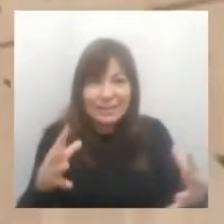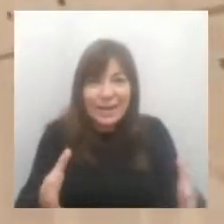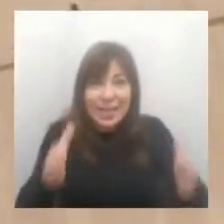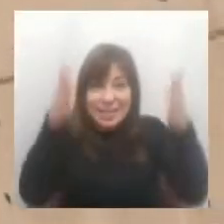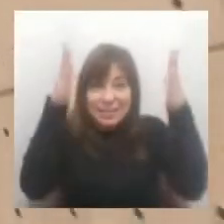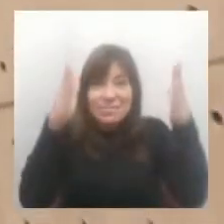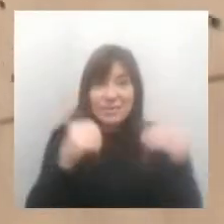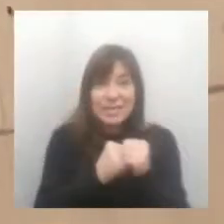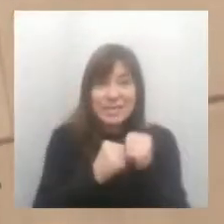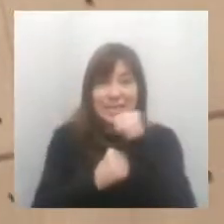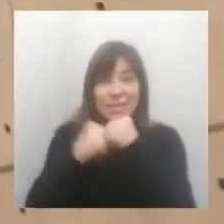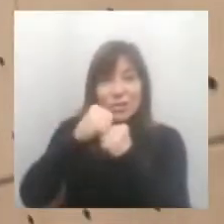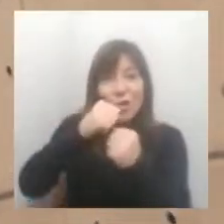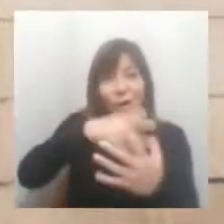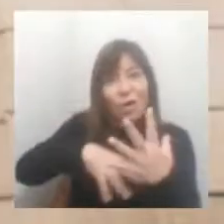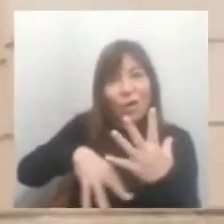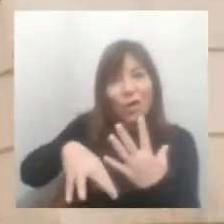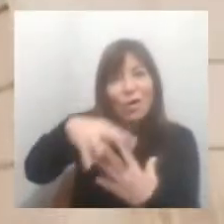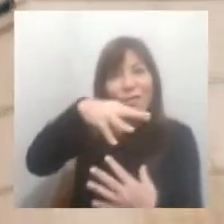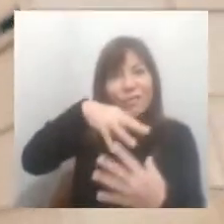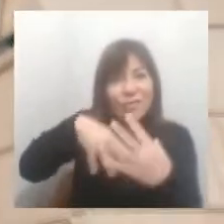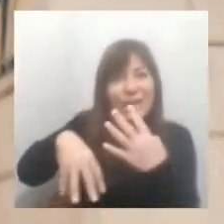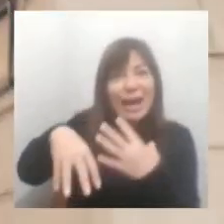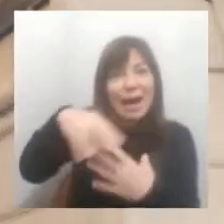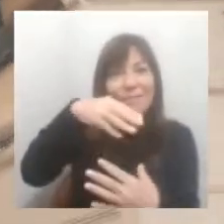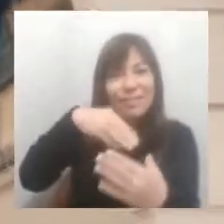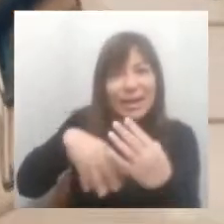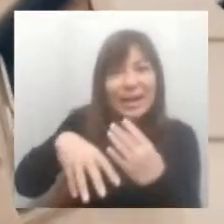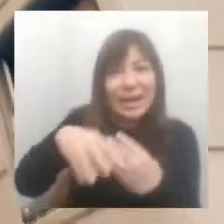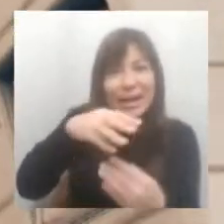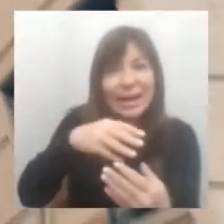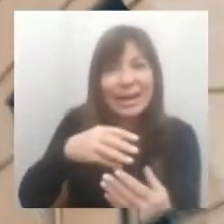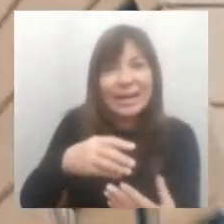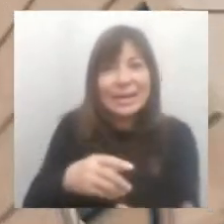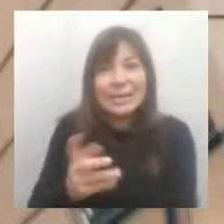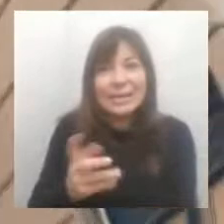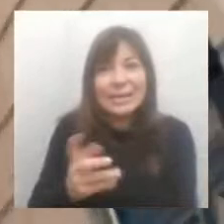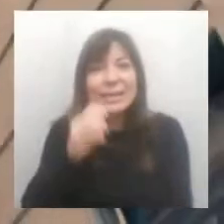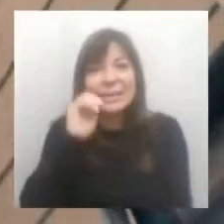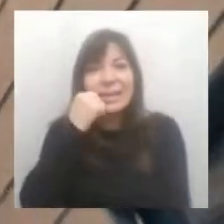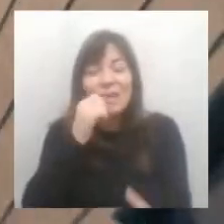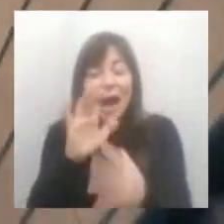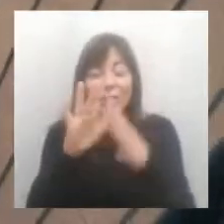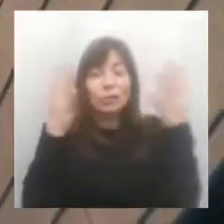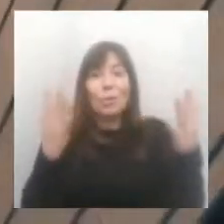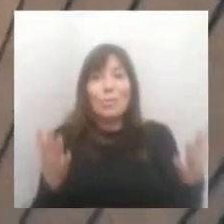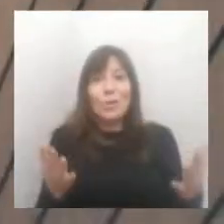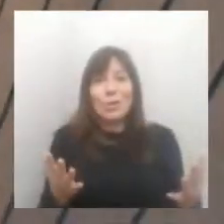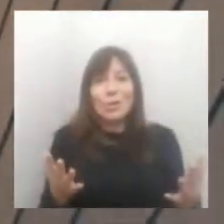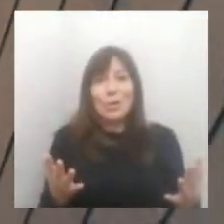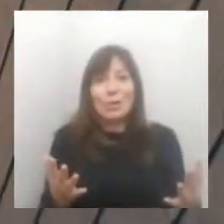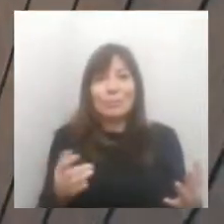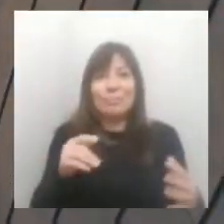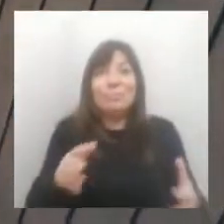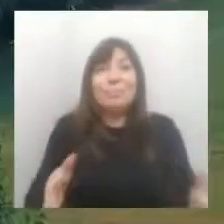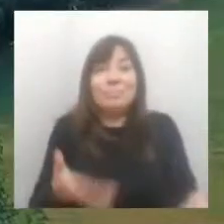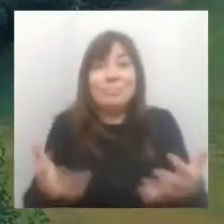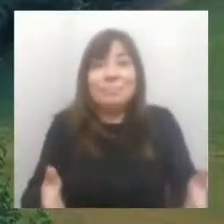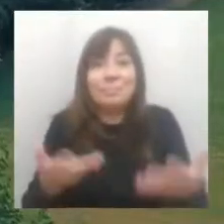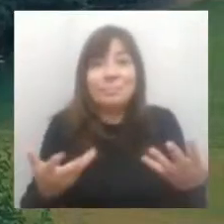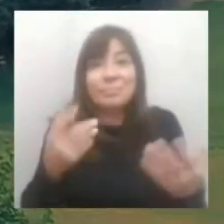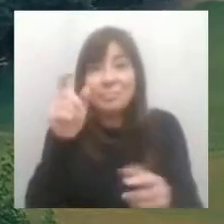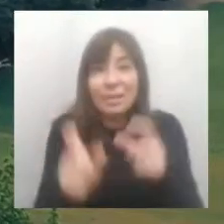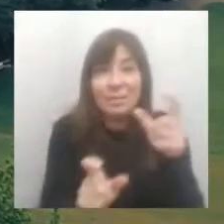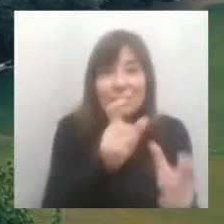algo, que son sus módulos, sus exhibiciones. O sea, es decir, que aquí se esconde el asombro. Lo importante es que eso motiva a los visitantes cuando